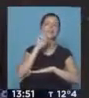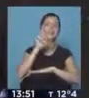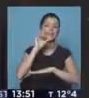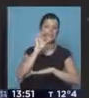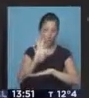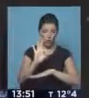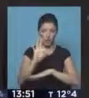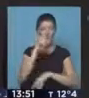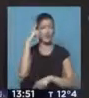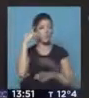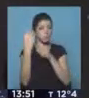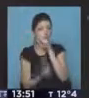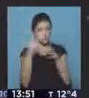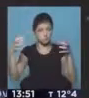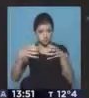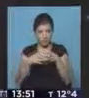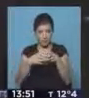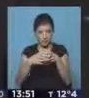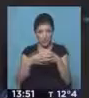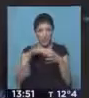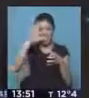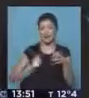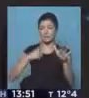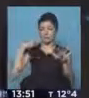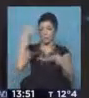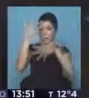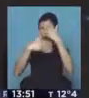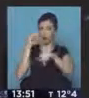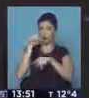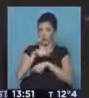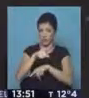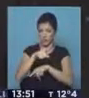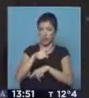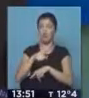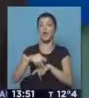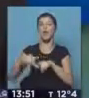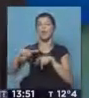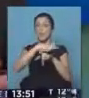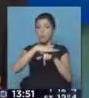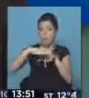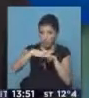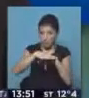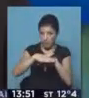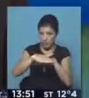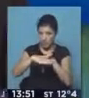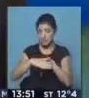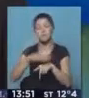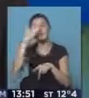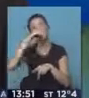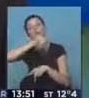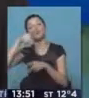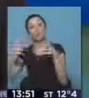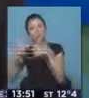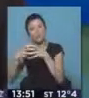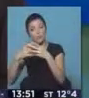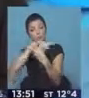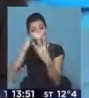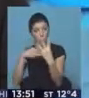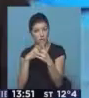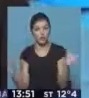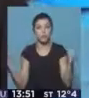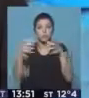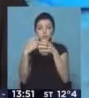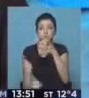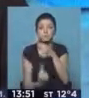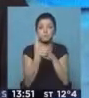hijo de Roque Dalton. En ese momento reconoció que el asesinato del padre de Juan José había sido el mayor error de su vida y de su